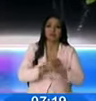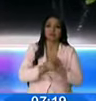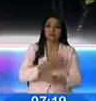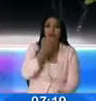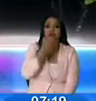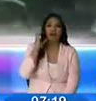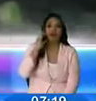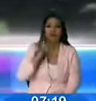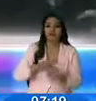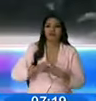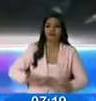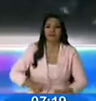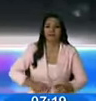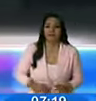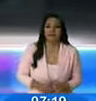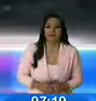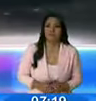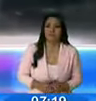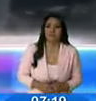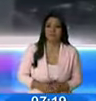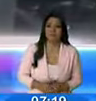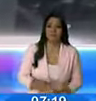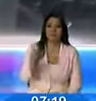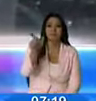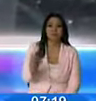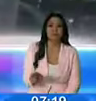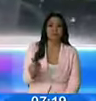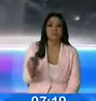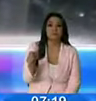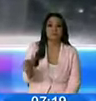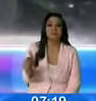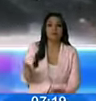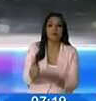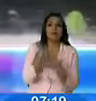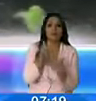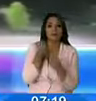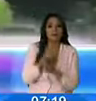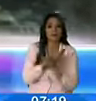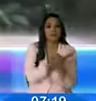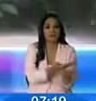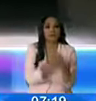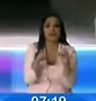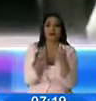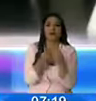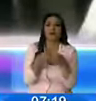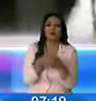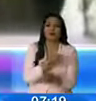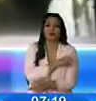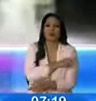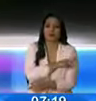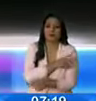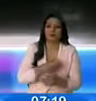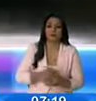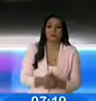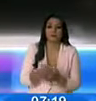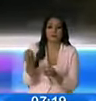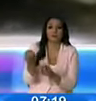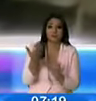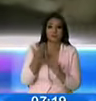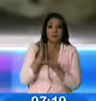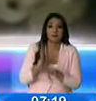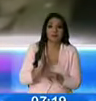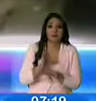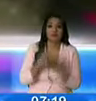otros equipos. Esto según la versión de un lanchero que colaboraba con la guerrilla de las FARC, versión que reposaría en